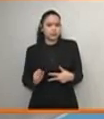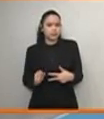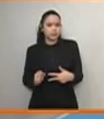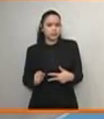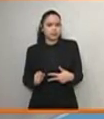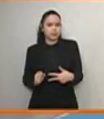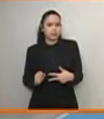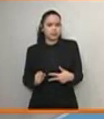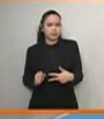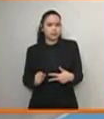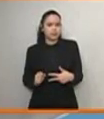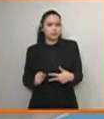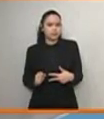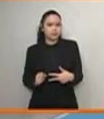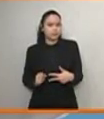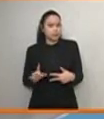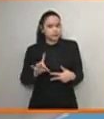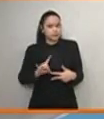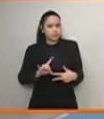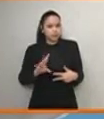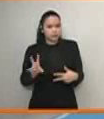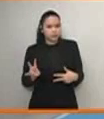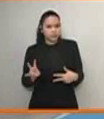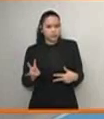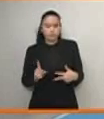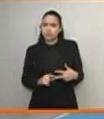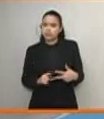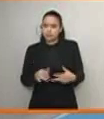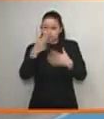suerte porque es el 82